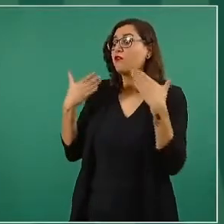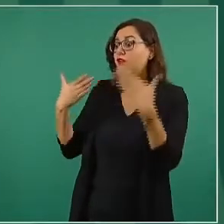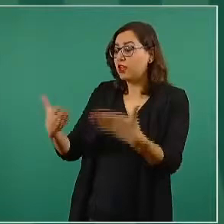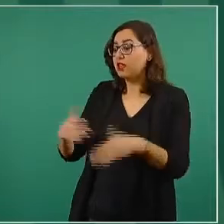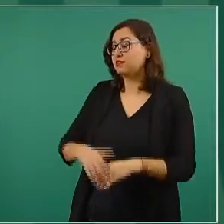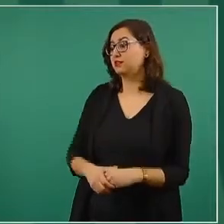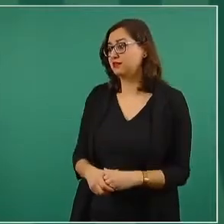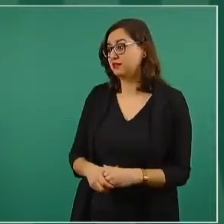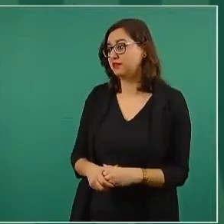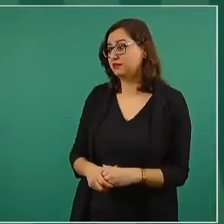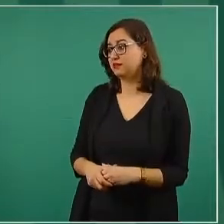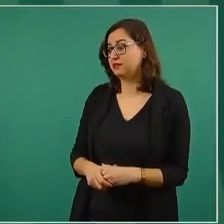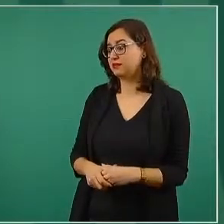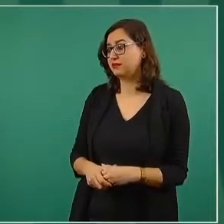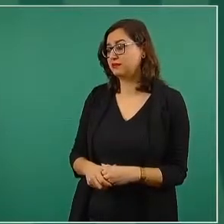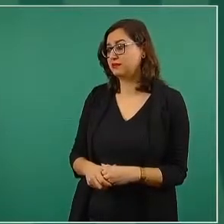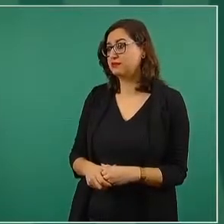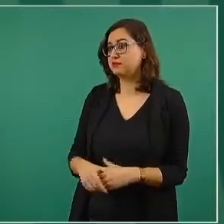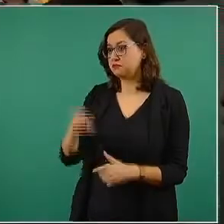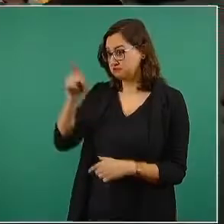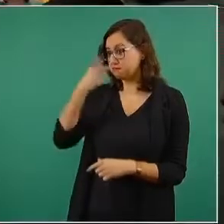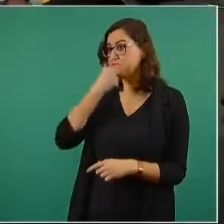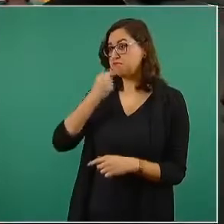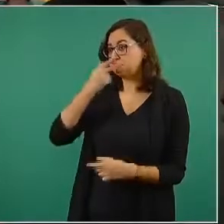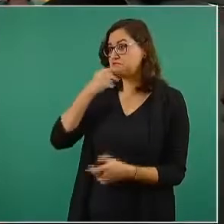confianza al fiscal.